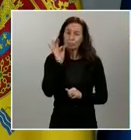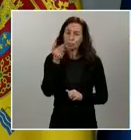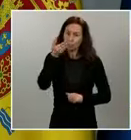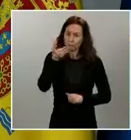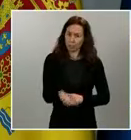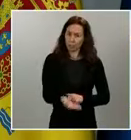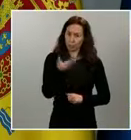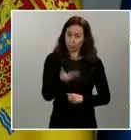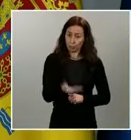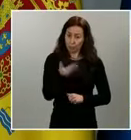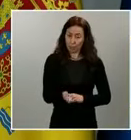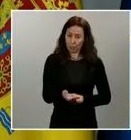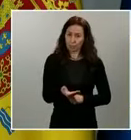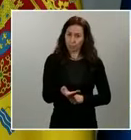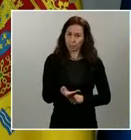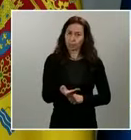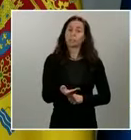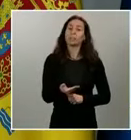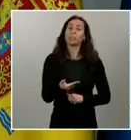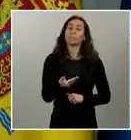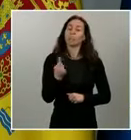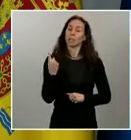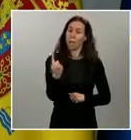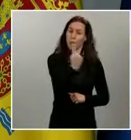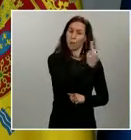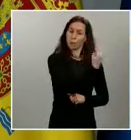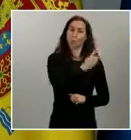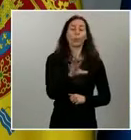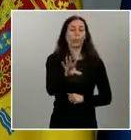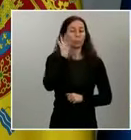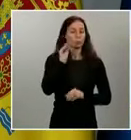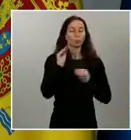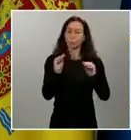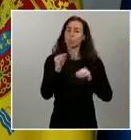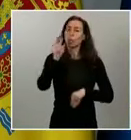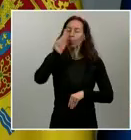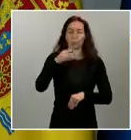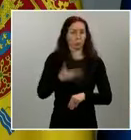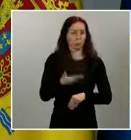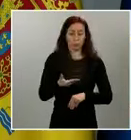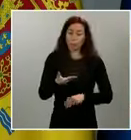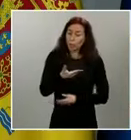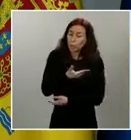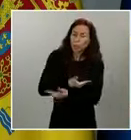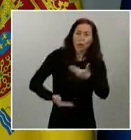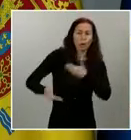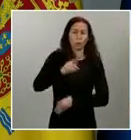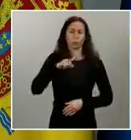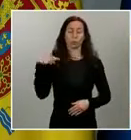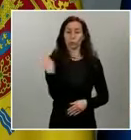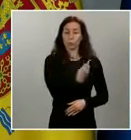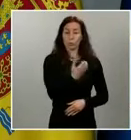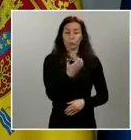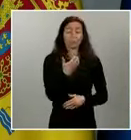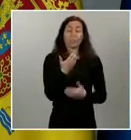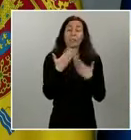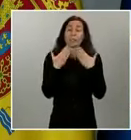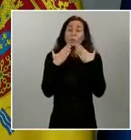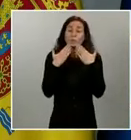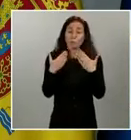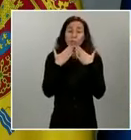individuales puede que lo sean mucho más. Colaboren, colaboremos todos. Y en cualquier caso, siempre muchas gracias por